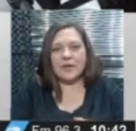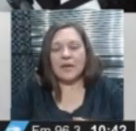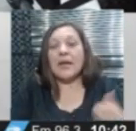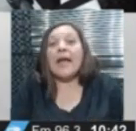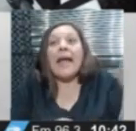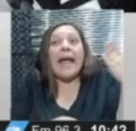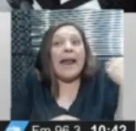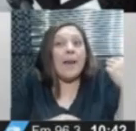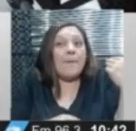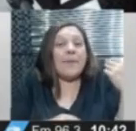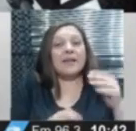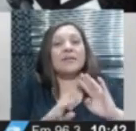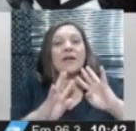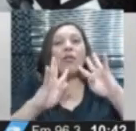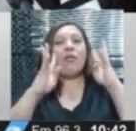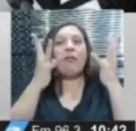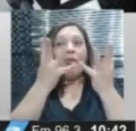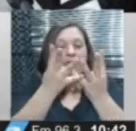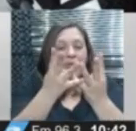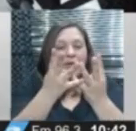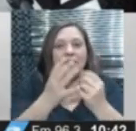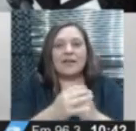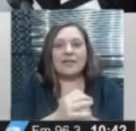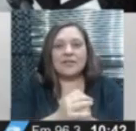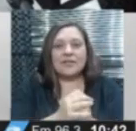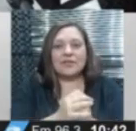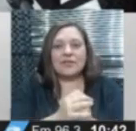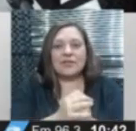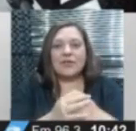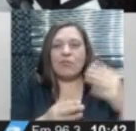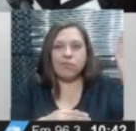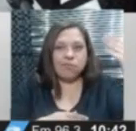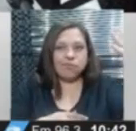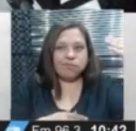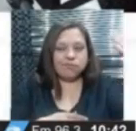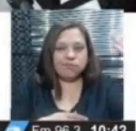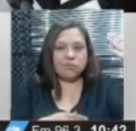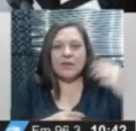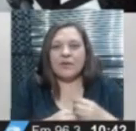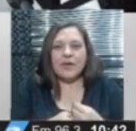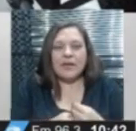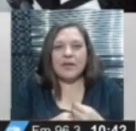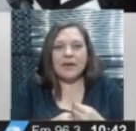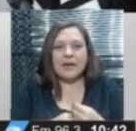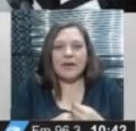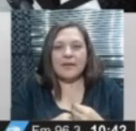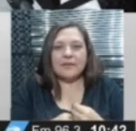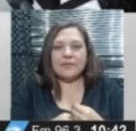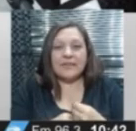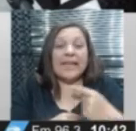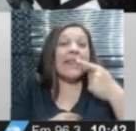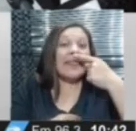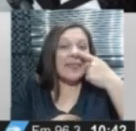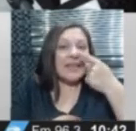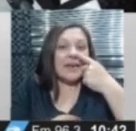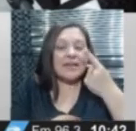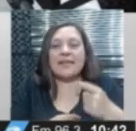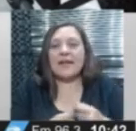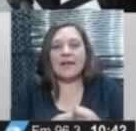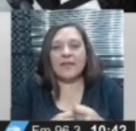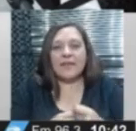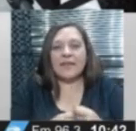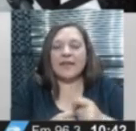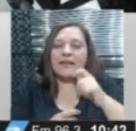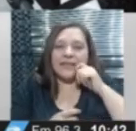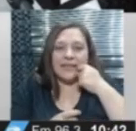esclarecedor y por sobre todo político porque como lo dijo la persona que que escribió eh los negros somos